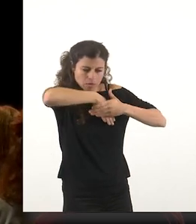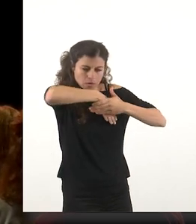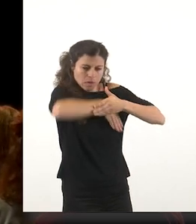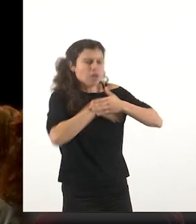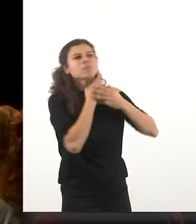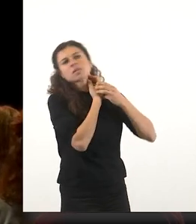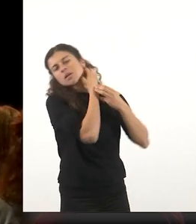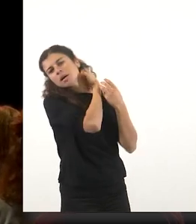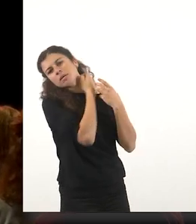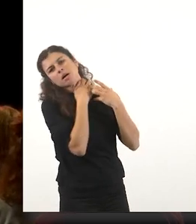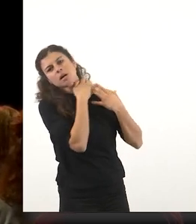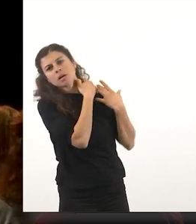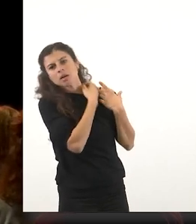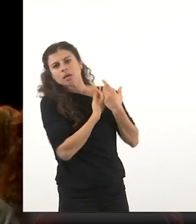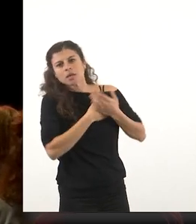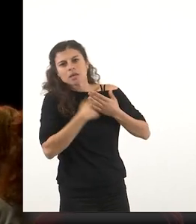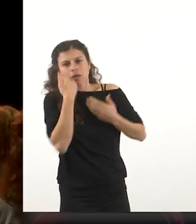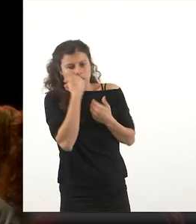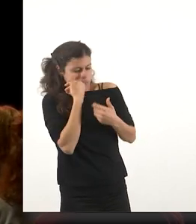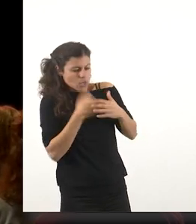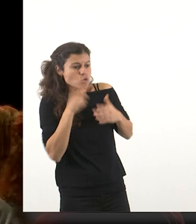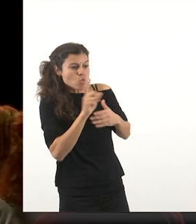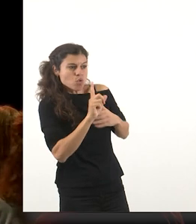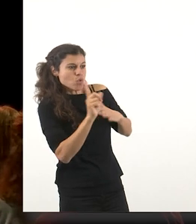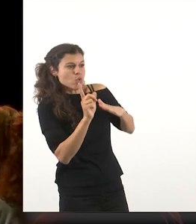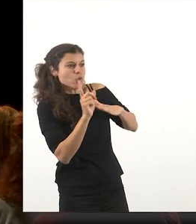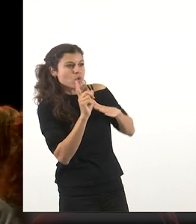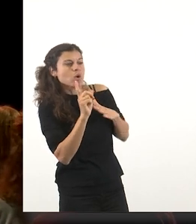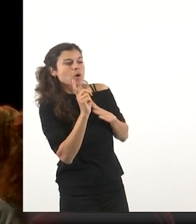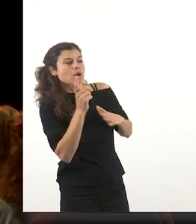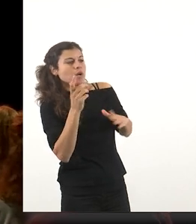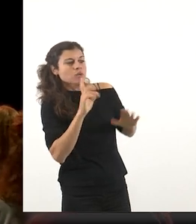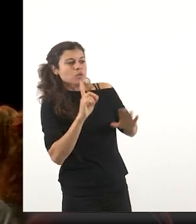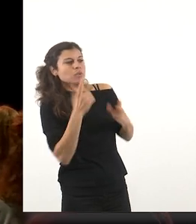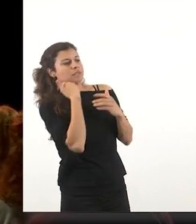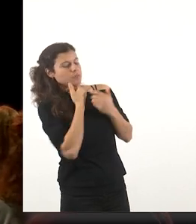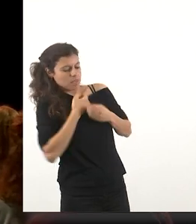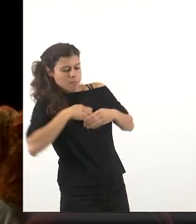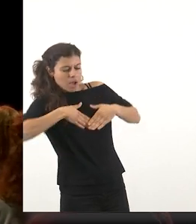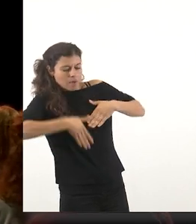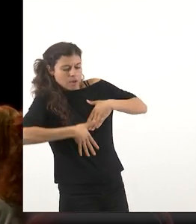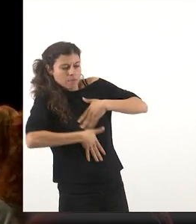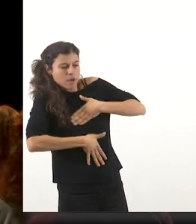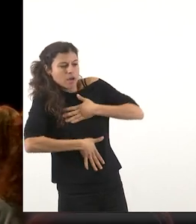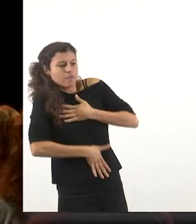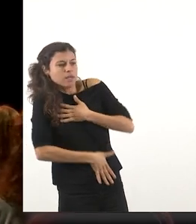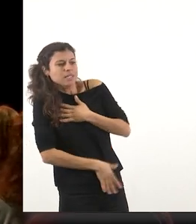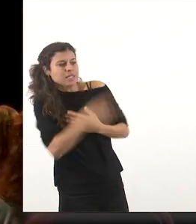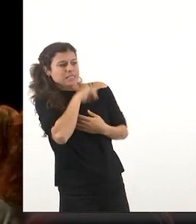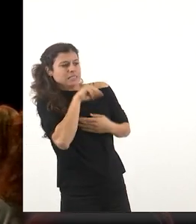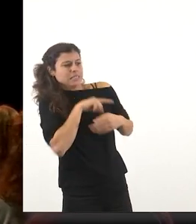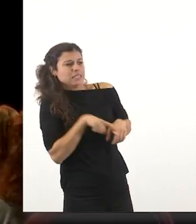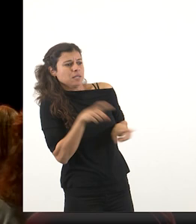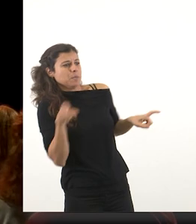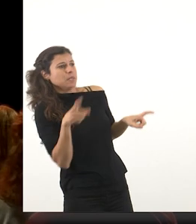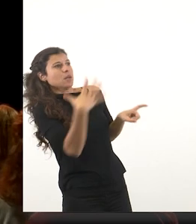el cuello y me empujaba suavemente hacia el suelo. Y yo, no, Antonio, no. Mientras me seguía besando por el pecho, bajaba por la barriga, sentí que me caían mil piedras